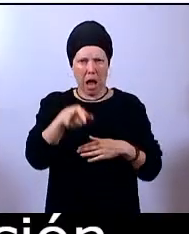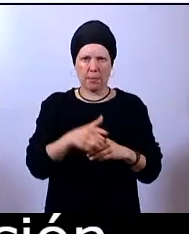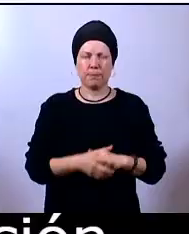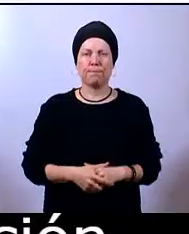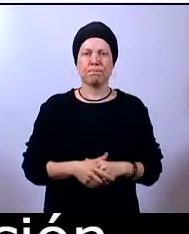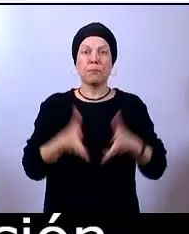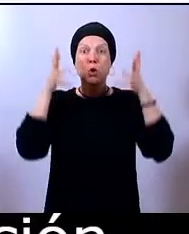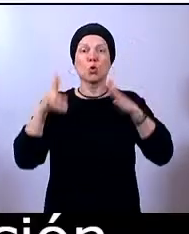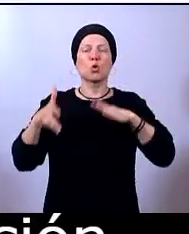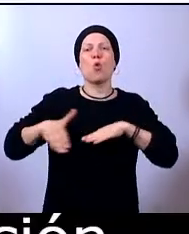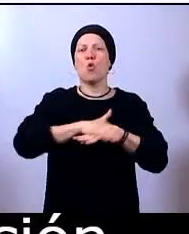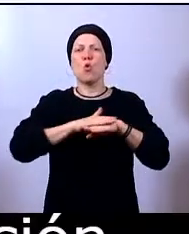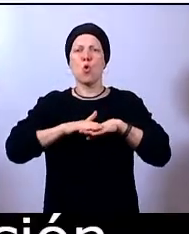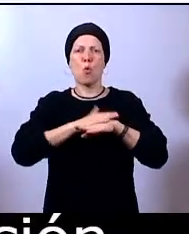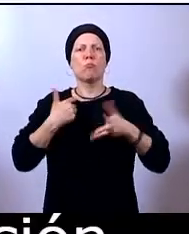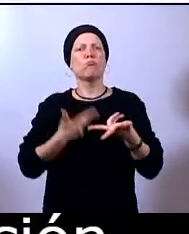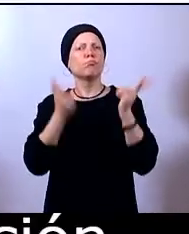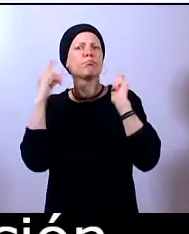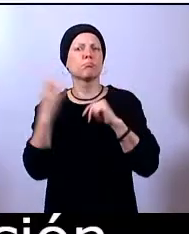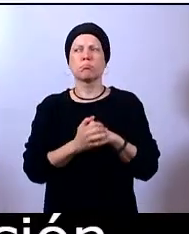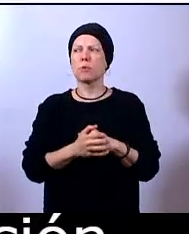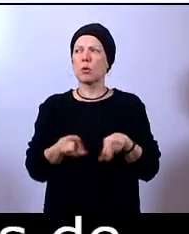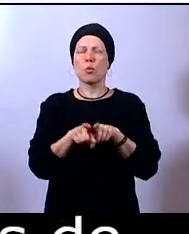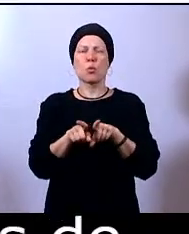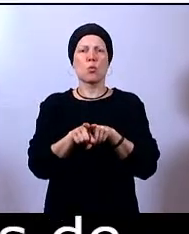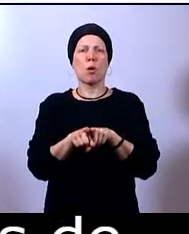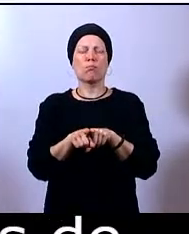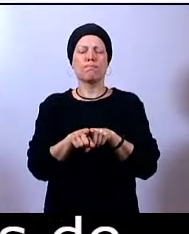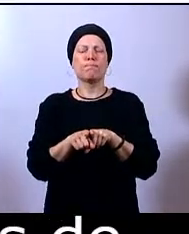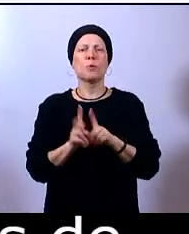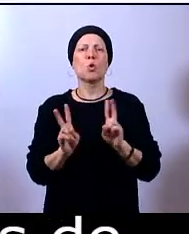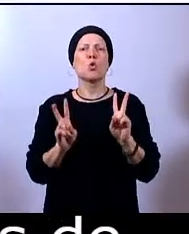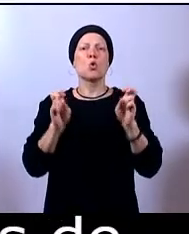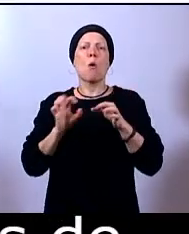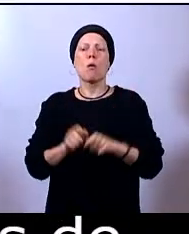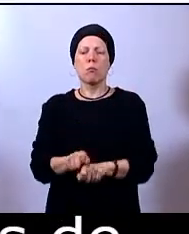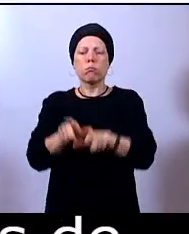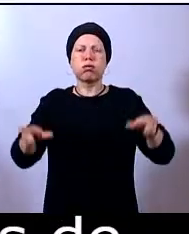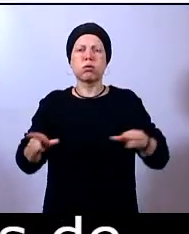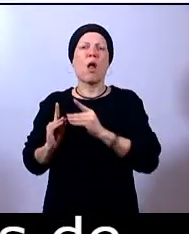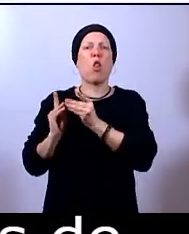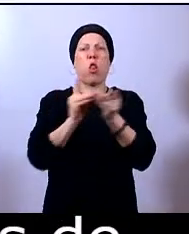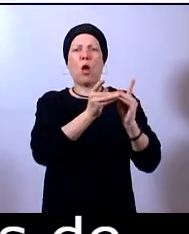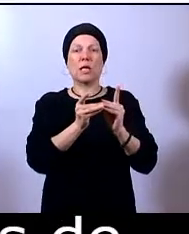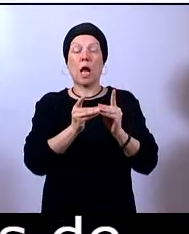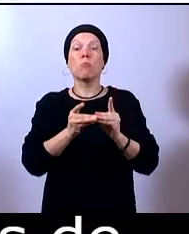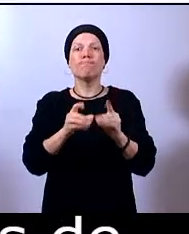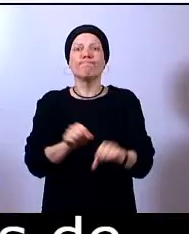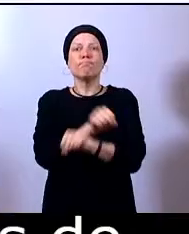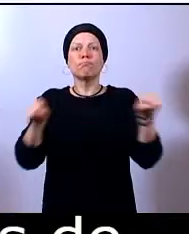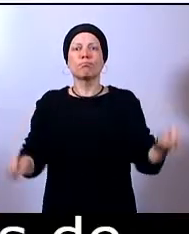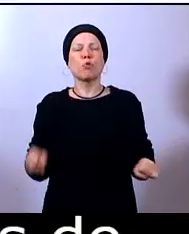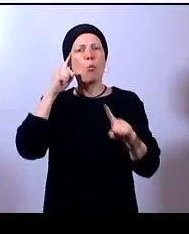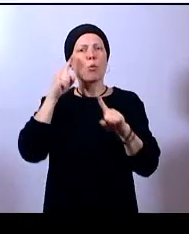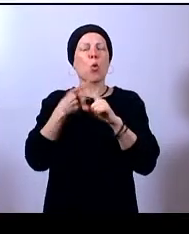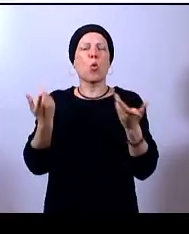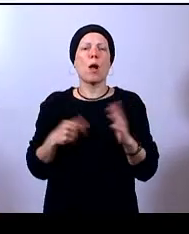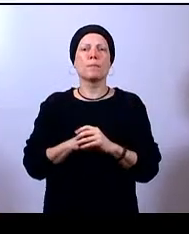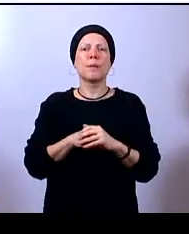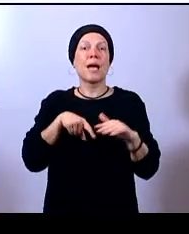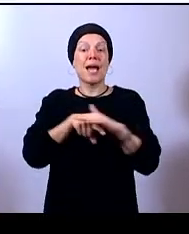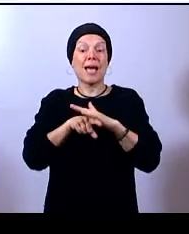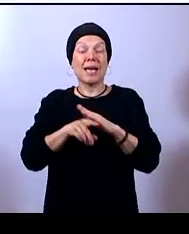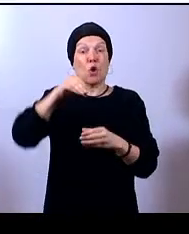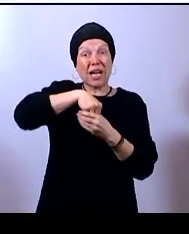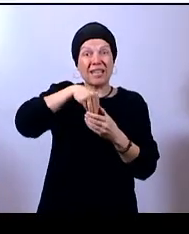El Consejo de Gobierno ha autorizado la implantación de una nueva plataforma digital que mejorará la gestión interna de los servicios